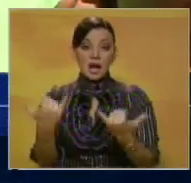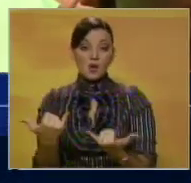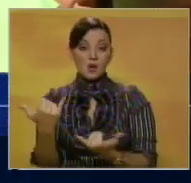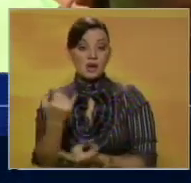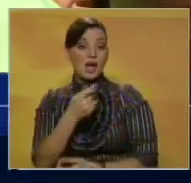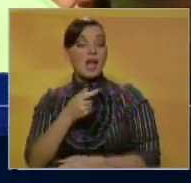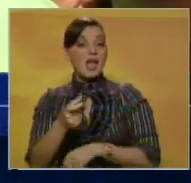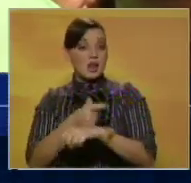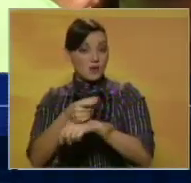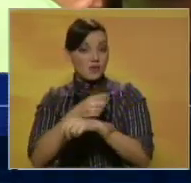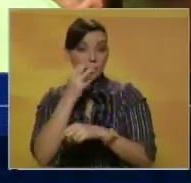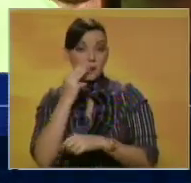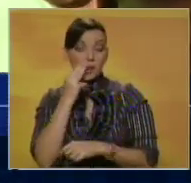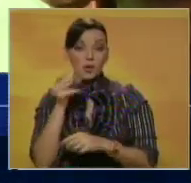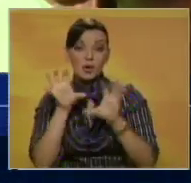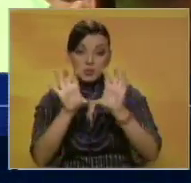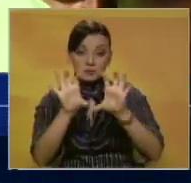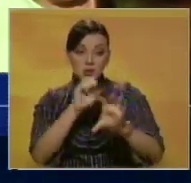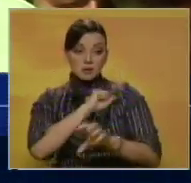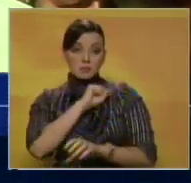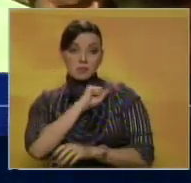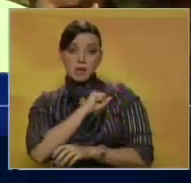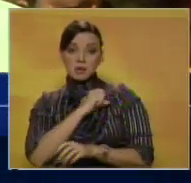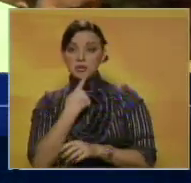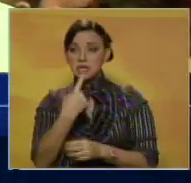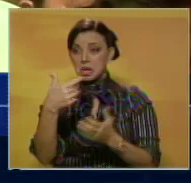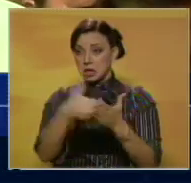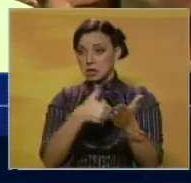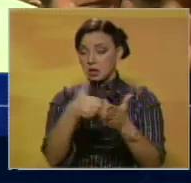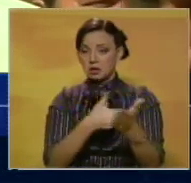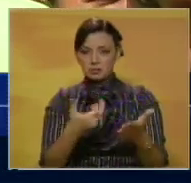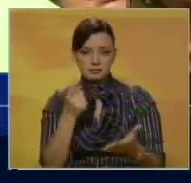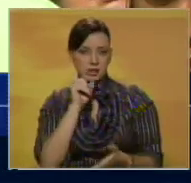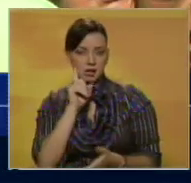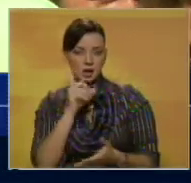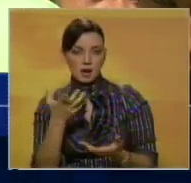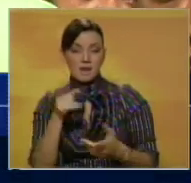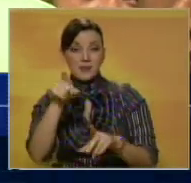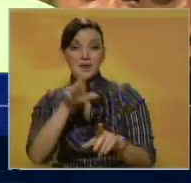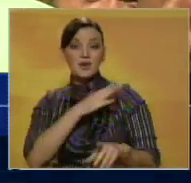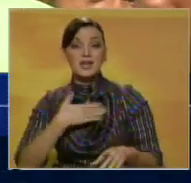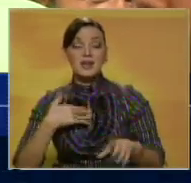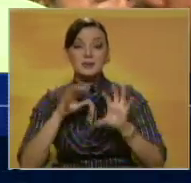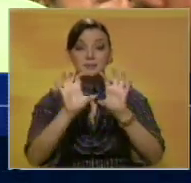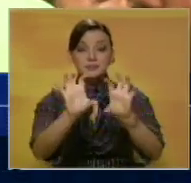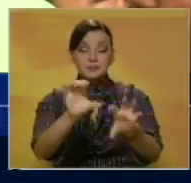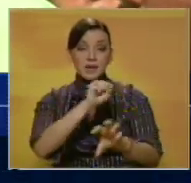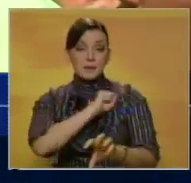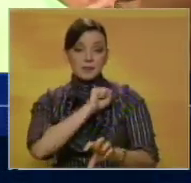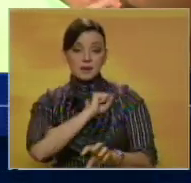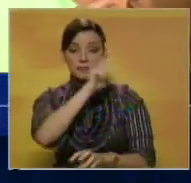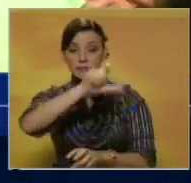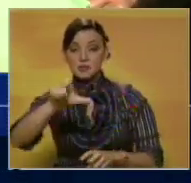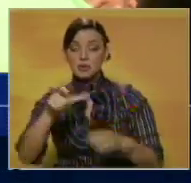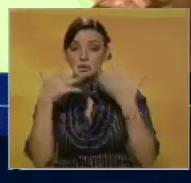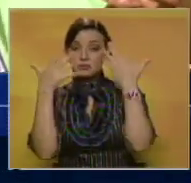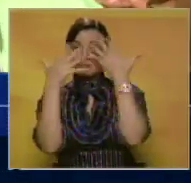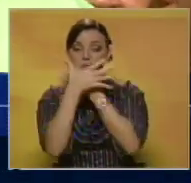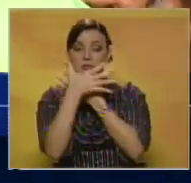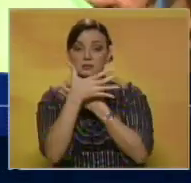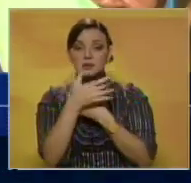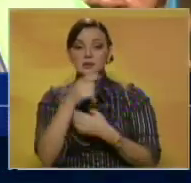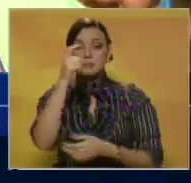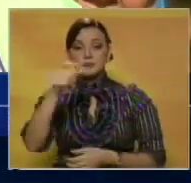le funcionó en la campaña electoral, que pretenden seguir insistiendo en ella para seguir distrayendo a la gente o para poner a la gente a